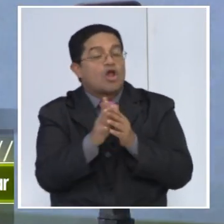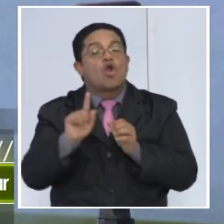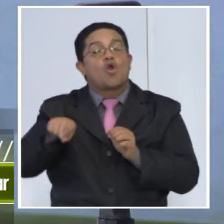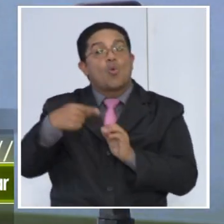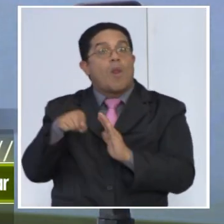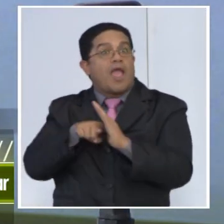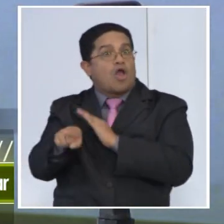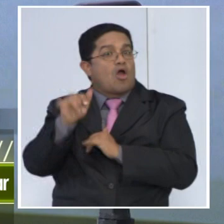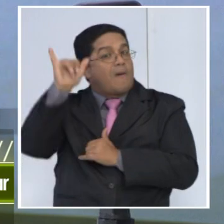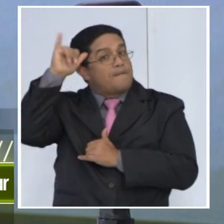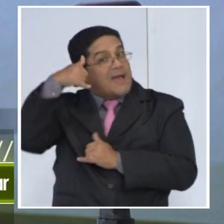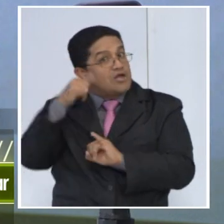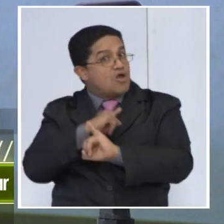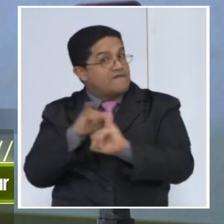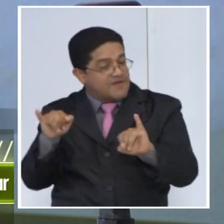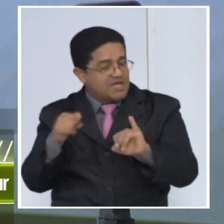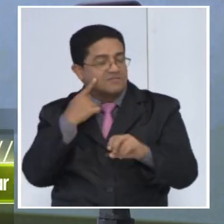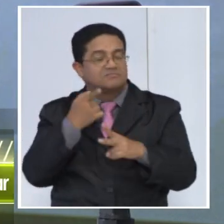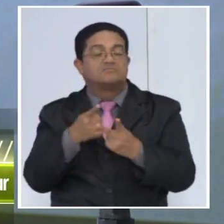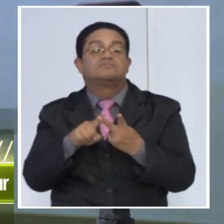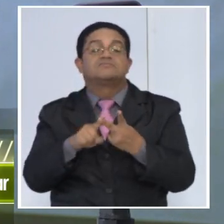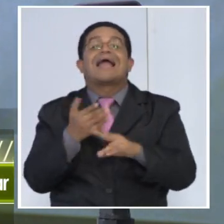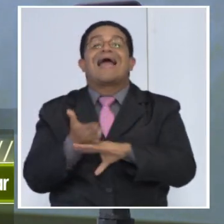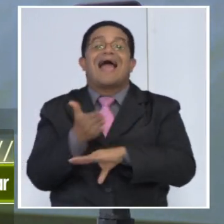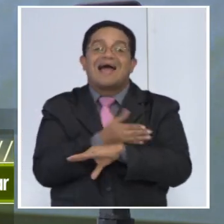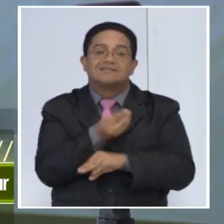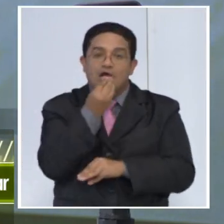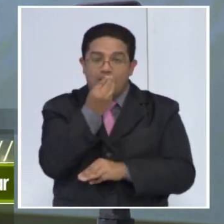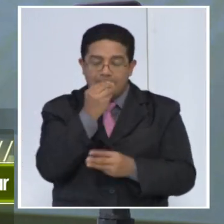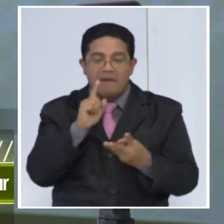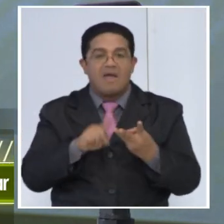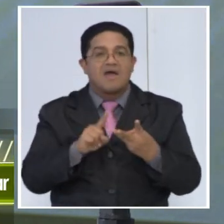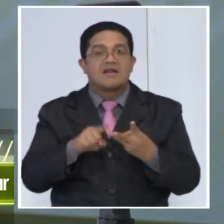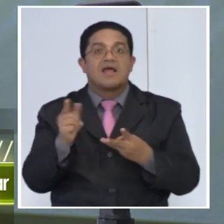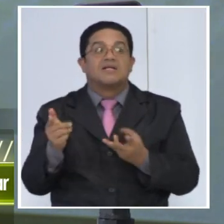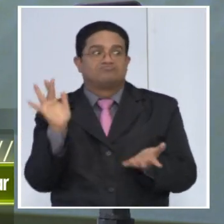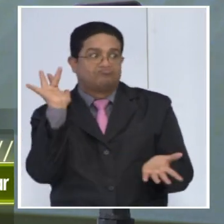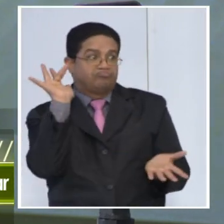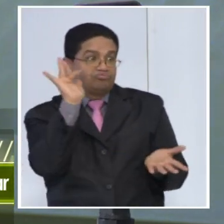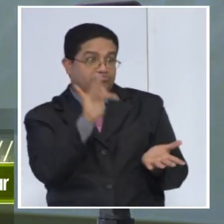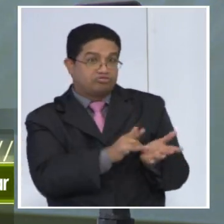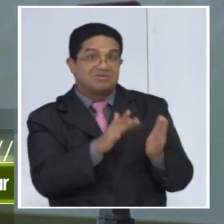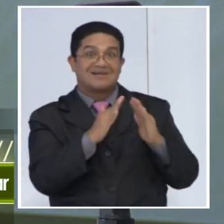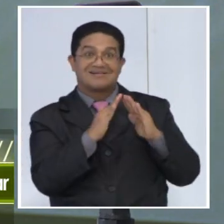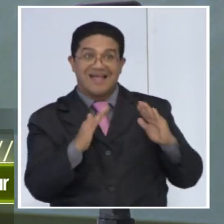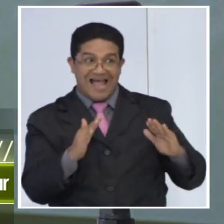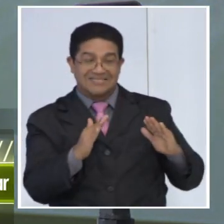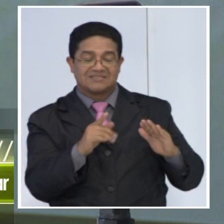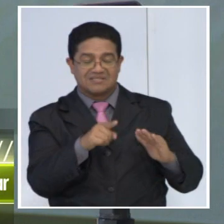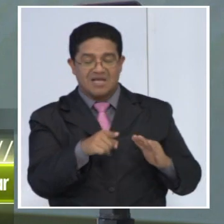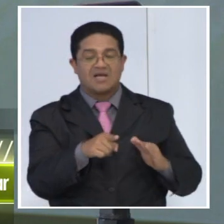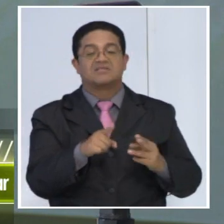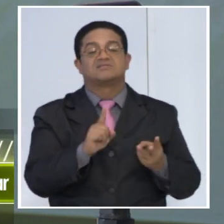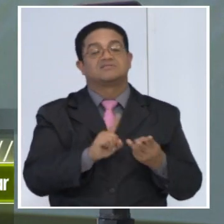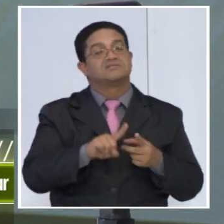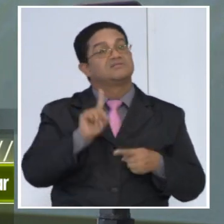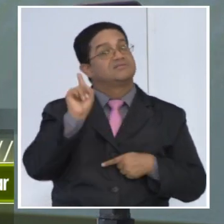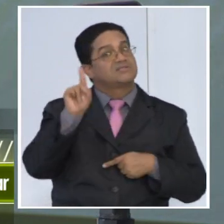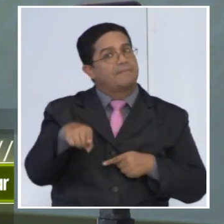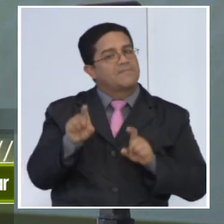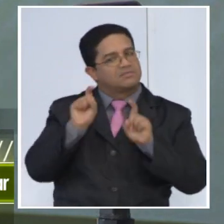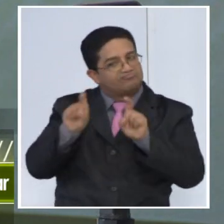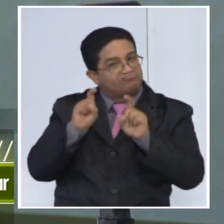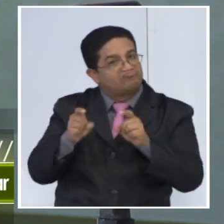baño, siempre antes de comer, siempre al llegar a casa y de alguna manera nuestros hijos en